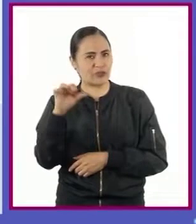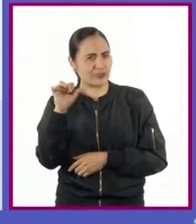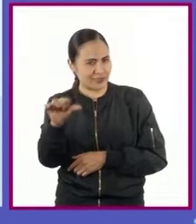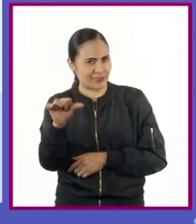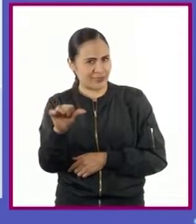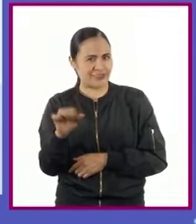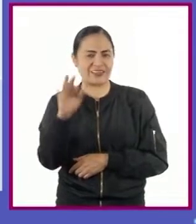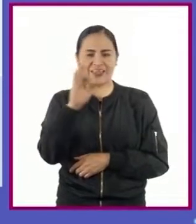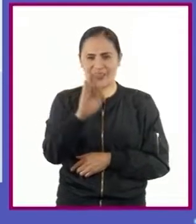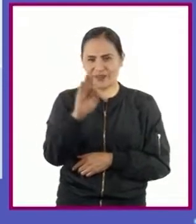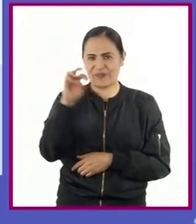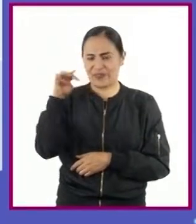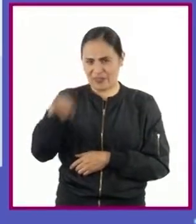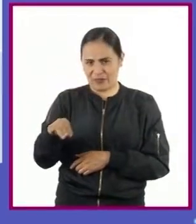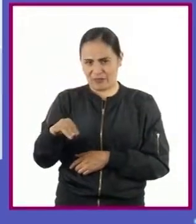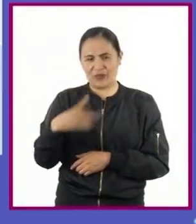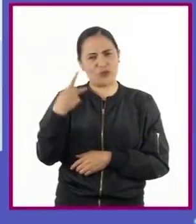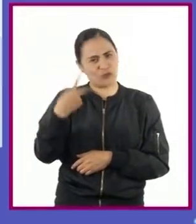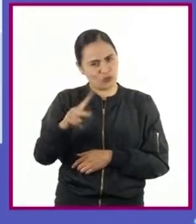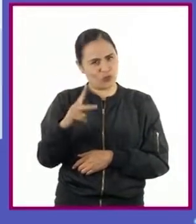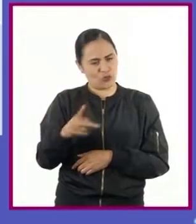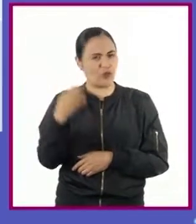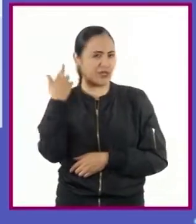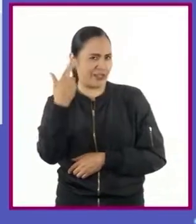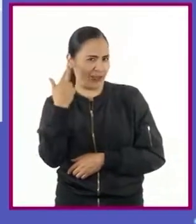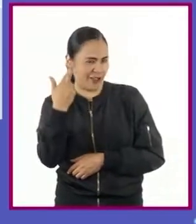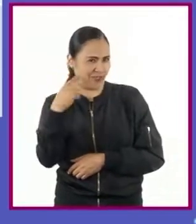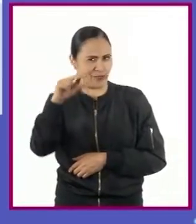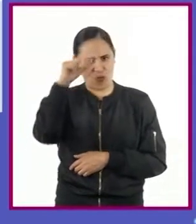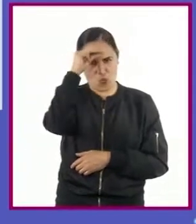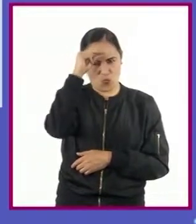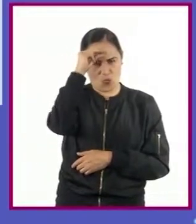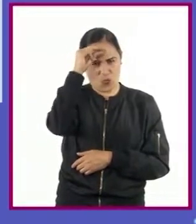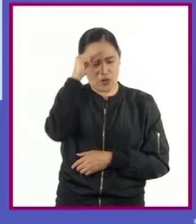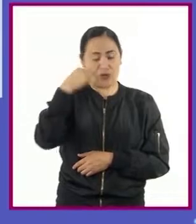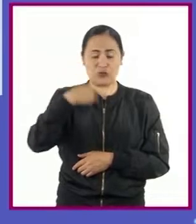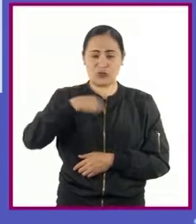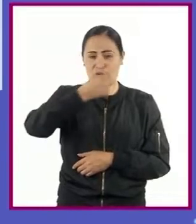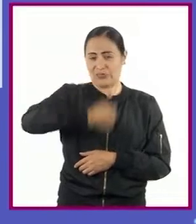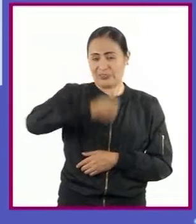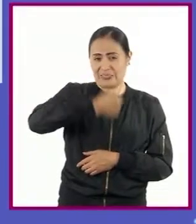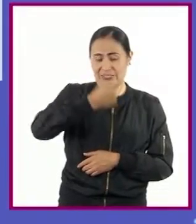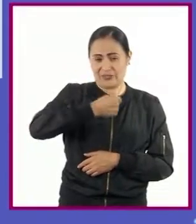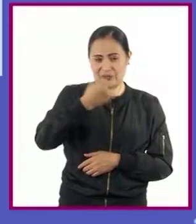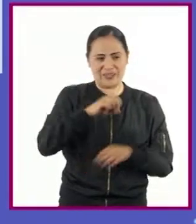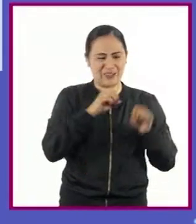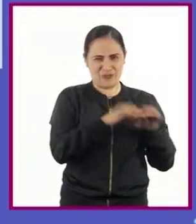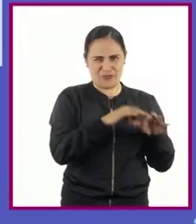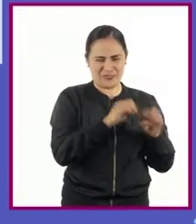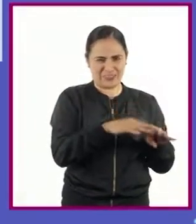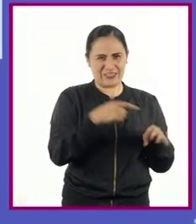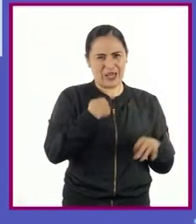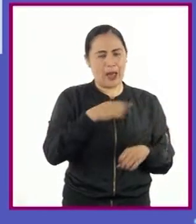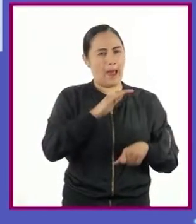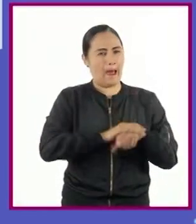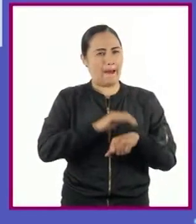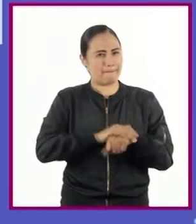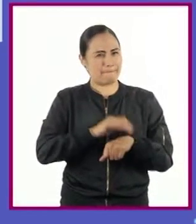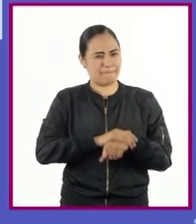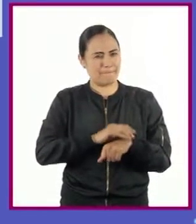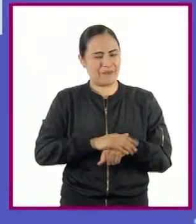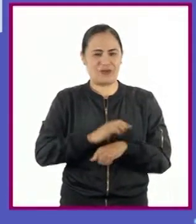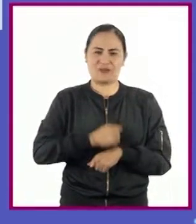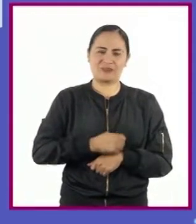3.1416 FM, tu estación inteligente. Les saluda desde la cabina su siempre amigo Ian